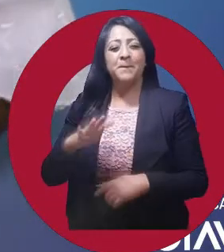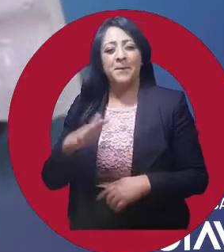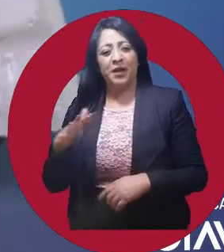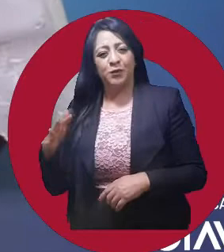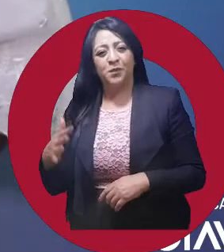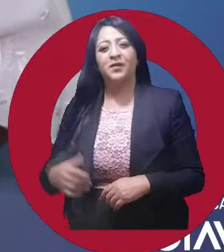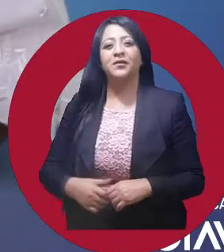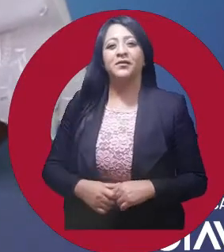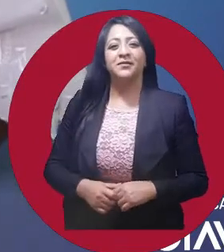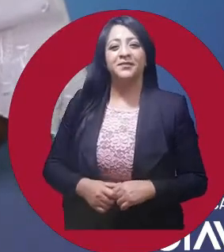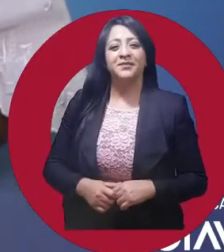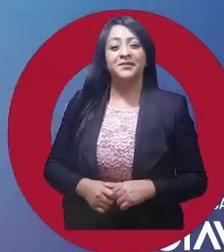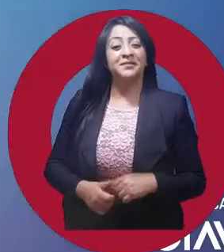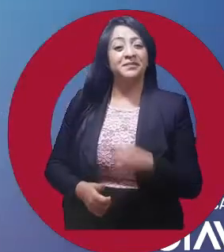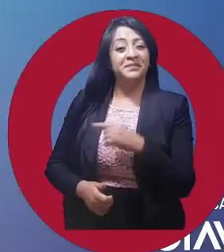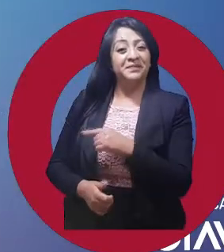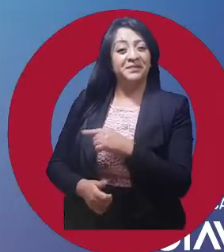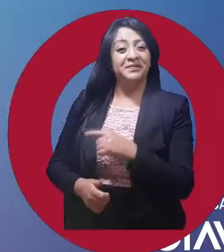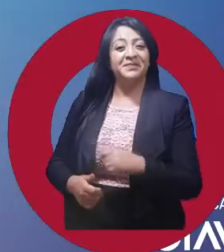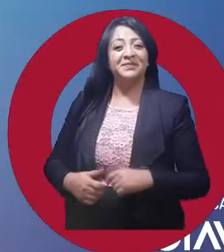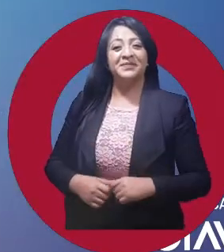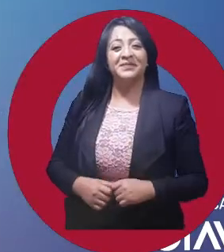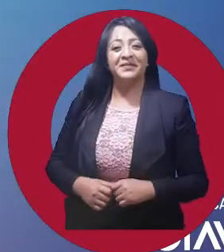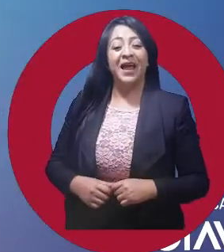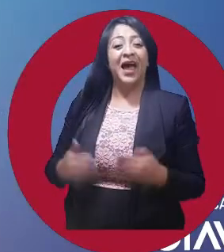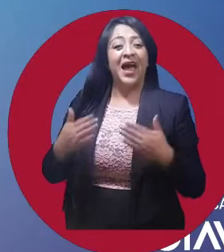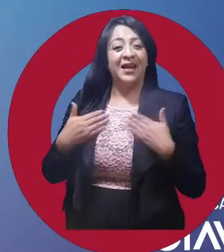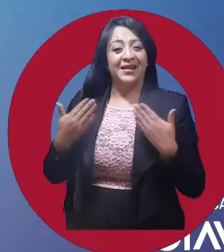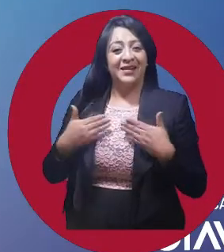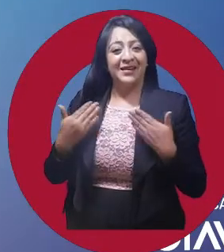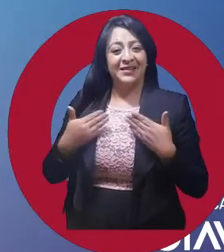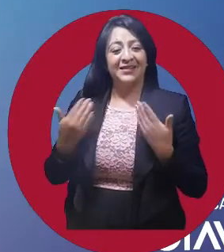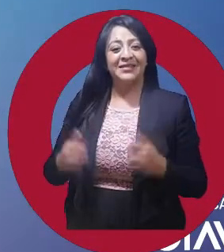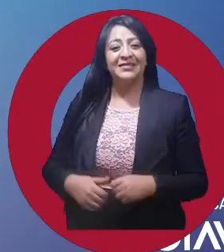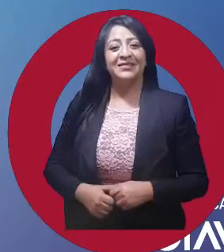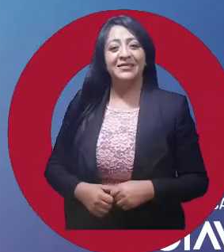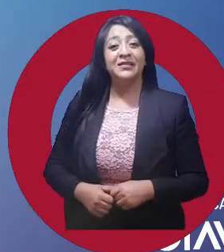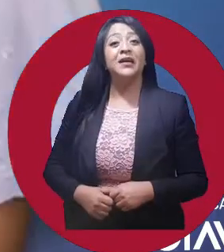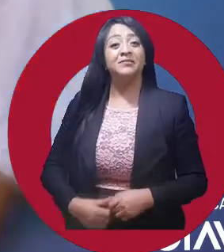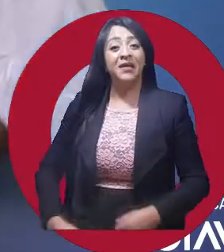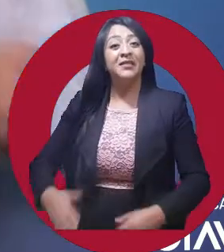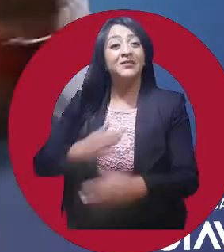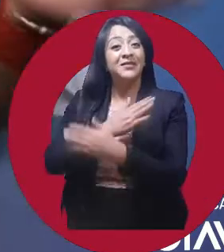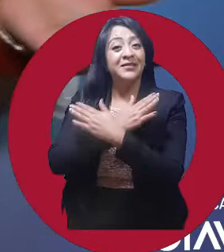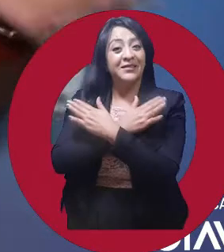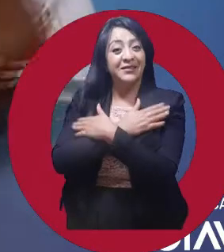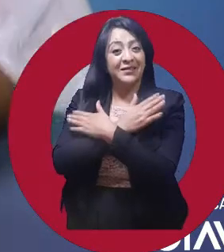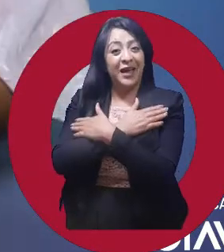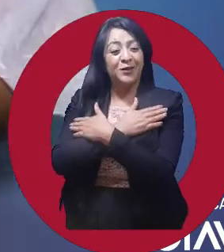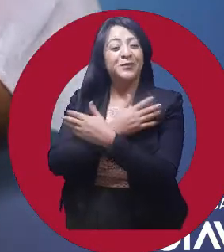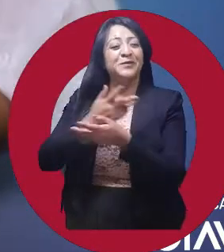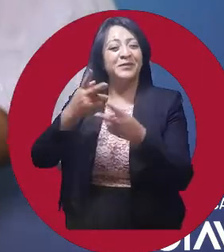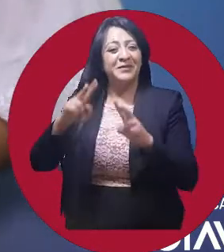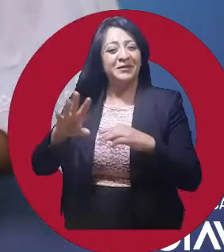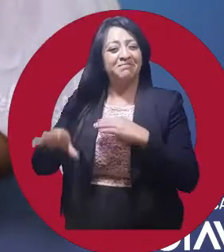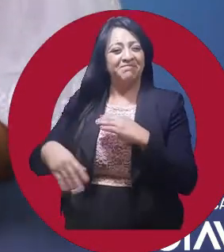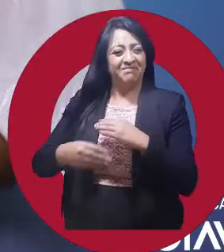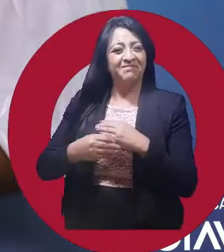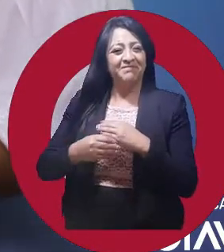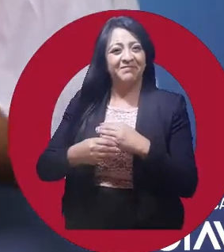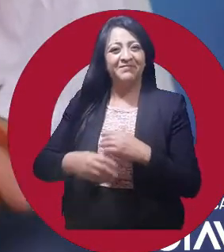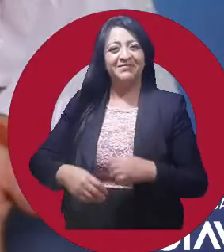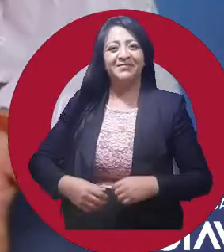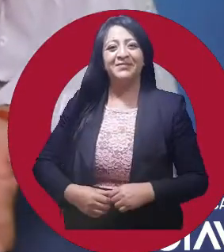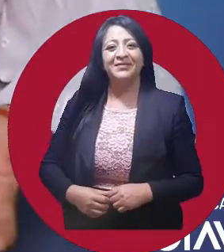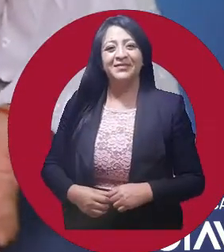es más o menos. Kushi. Kushi es alegre. Y hay un saludo de paso que usamos